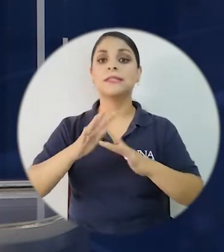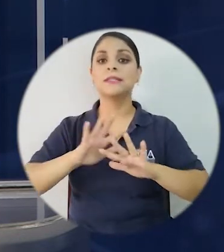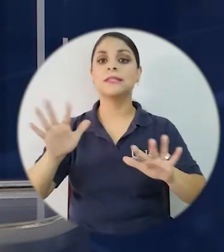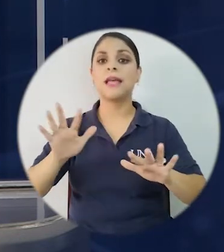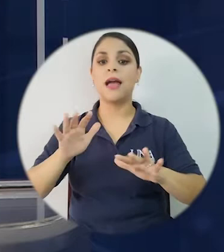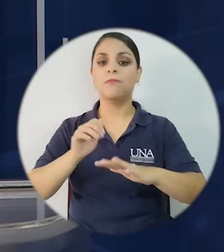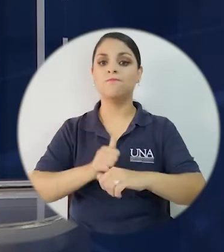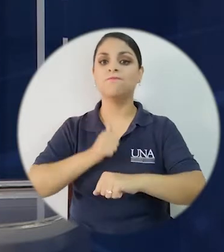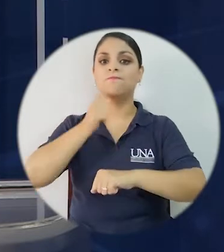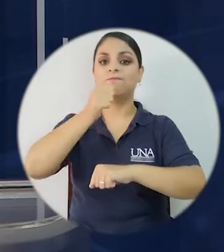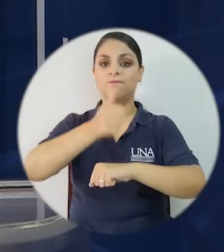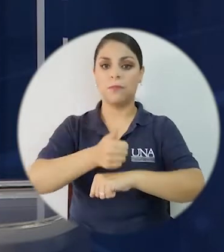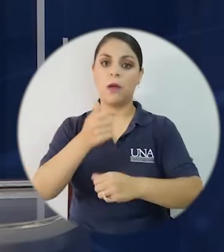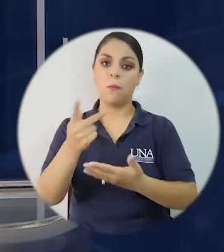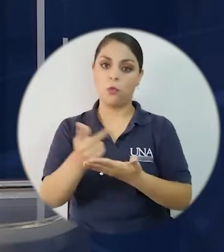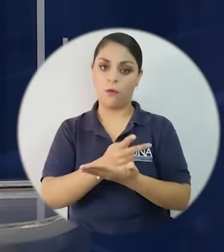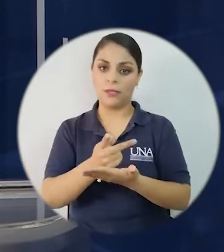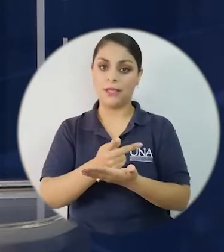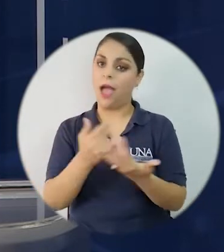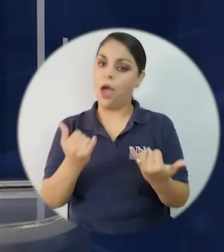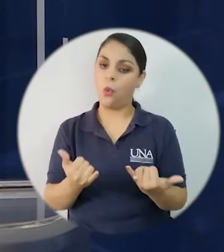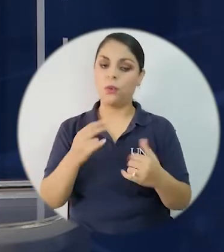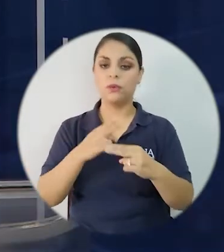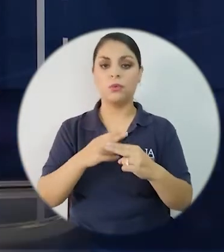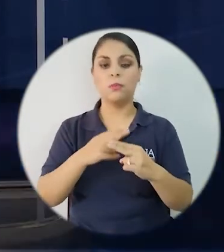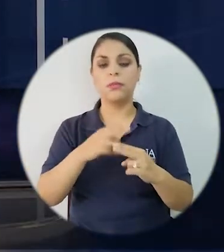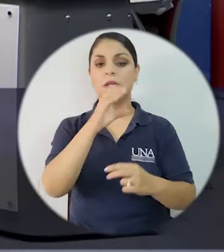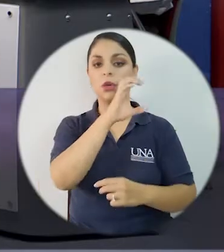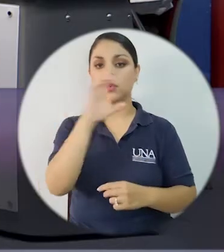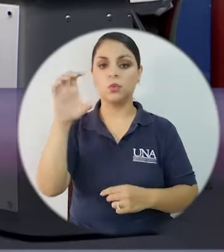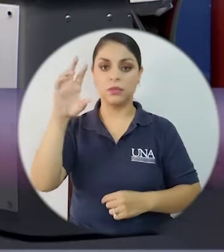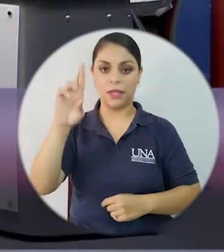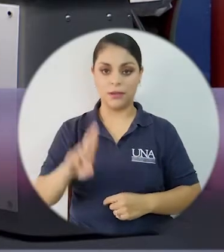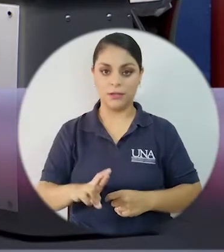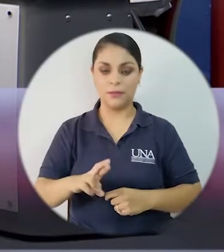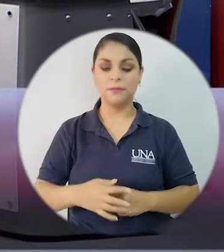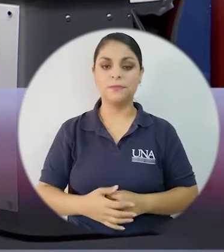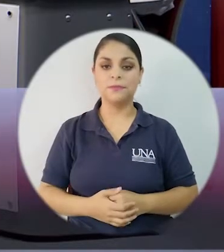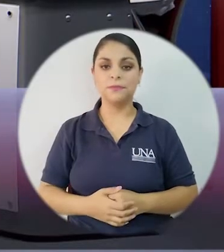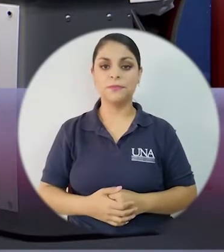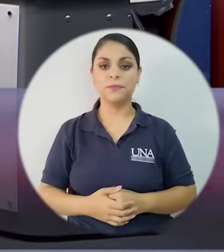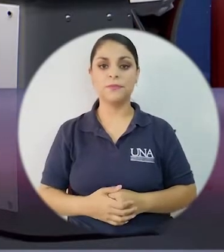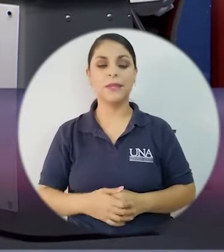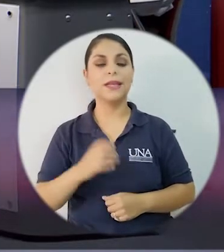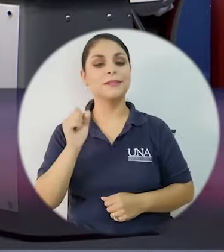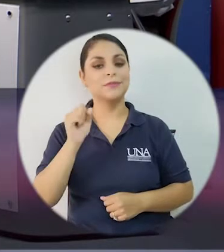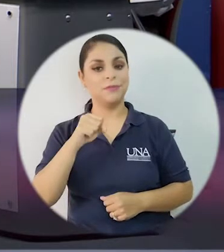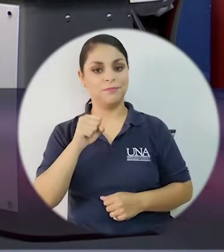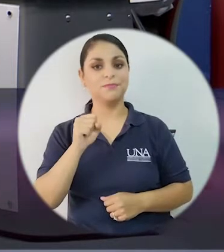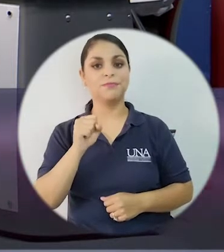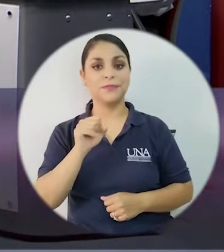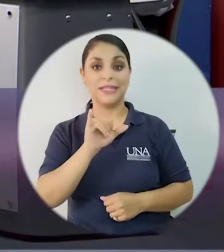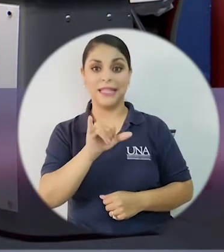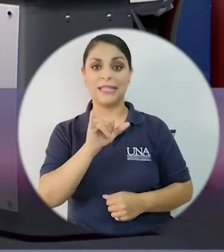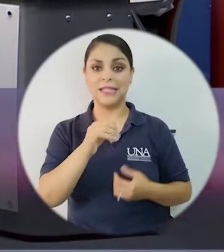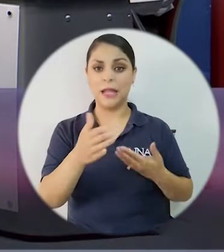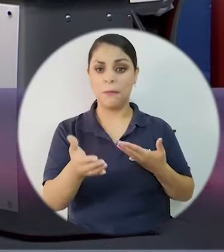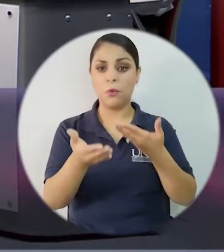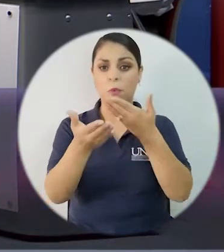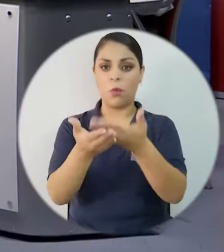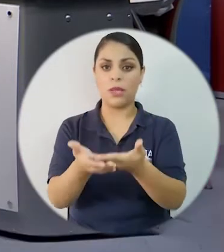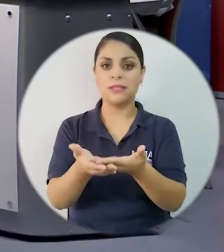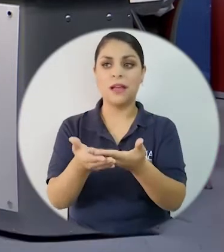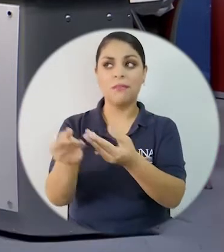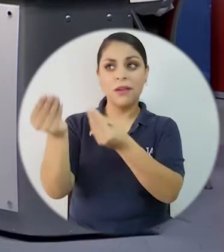posteriormente en la consolidación de la provincia y en lo que ahora llamamos Costa Rica. Sí, es la propuesta que se nos